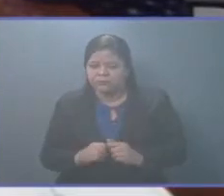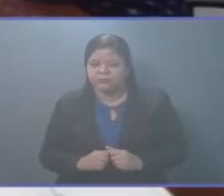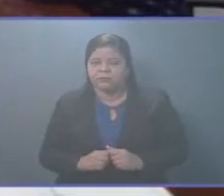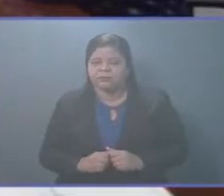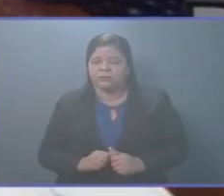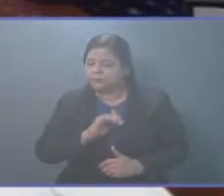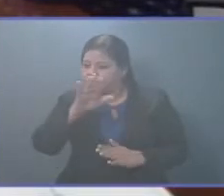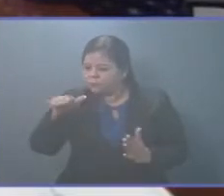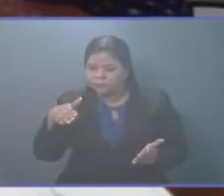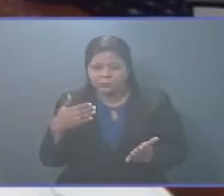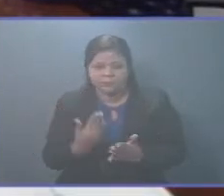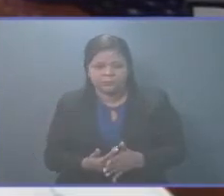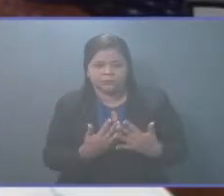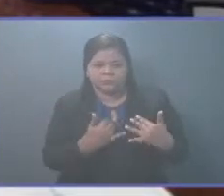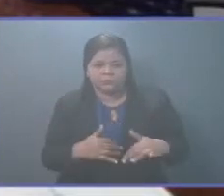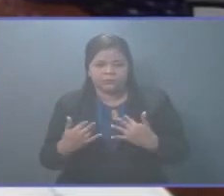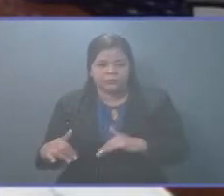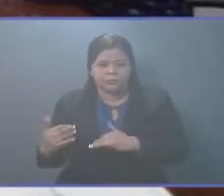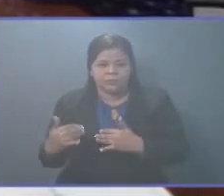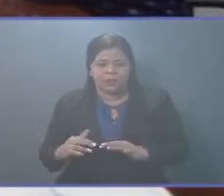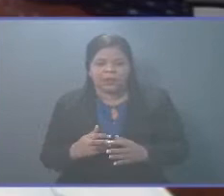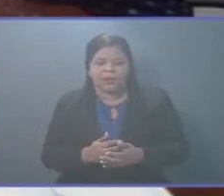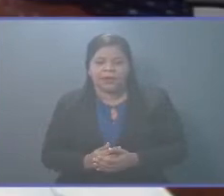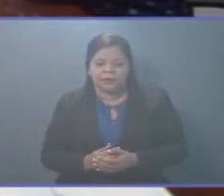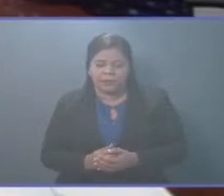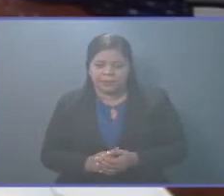en toda actividad productiva.